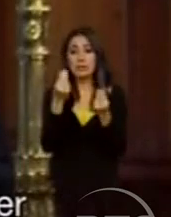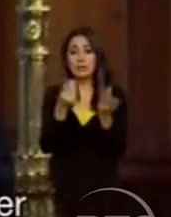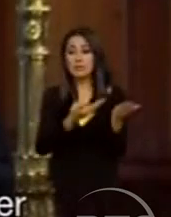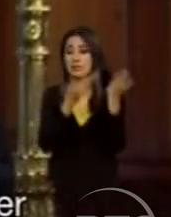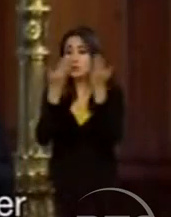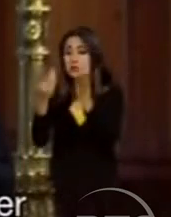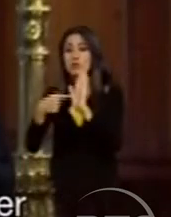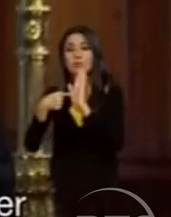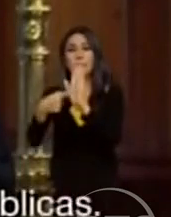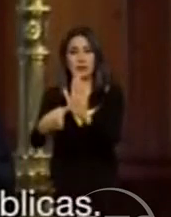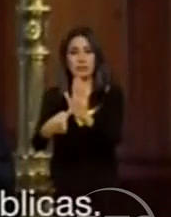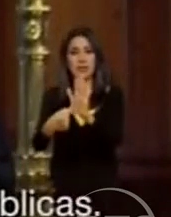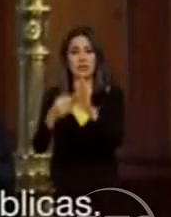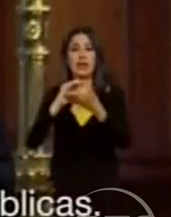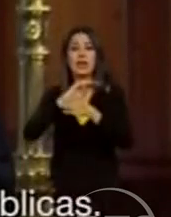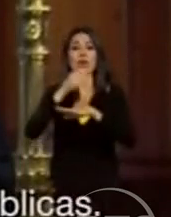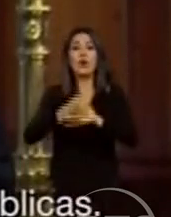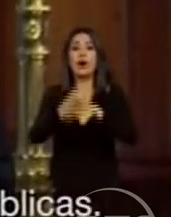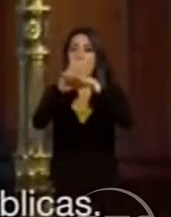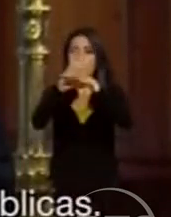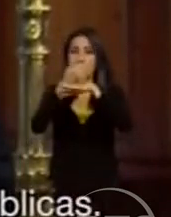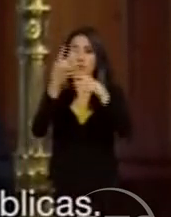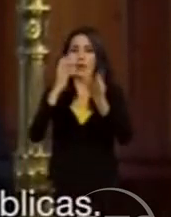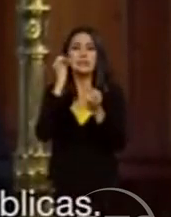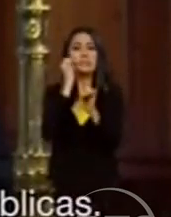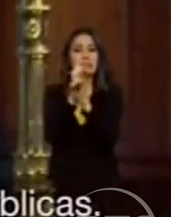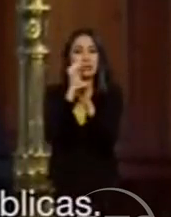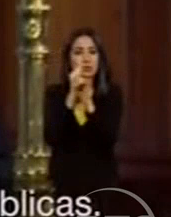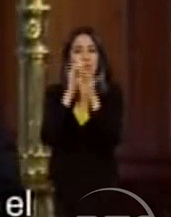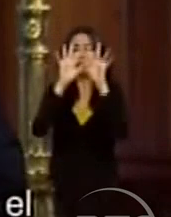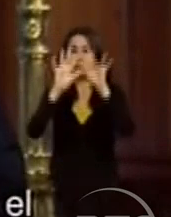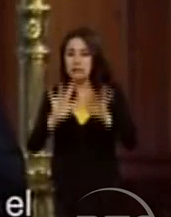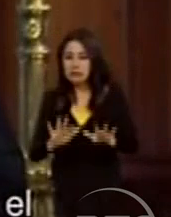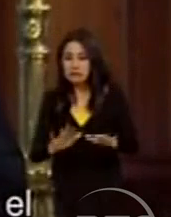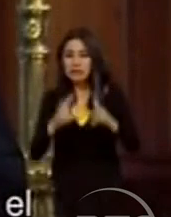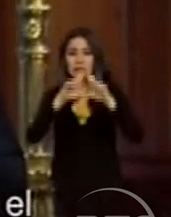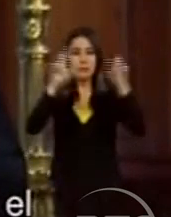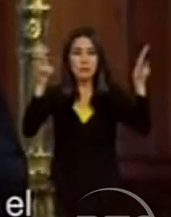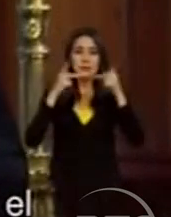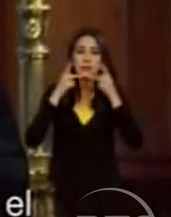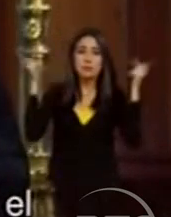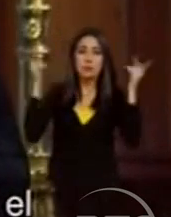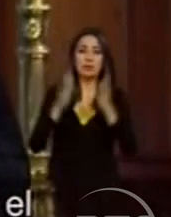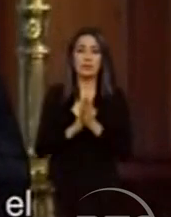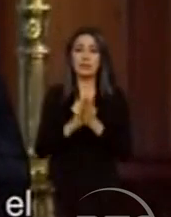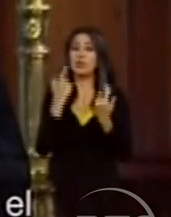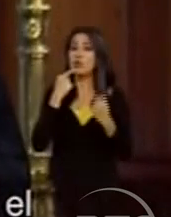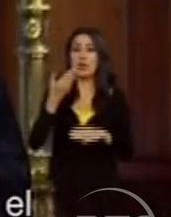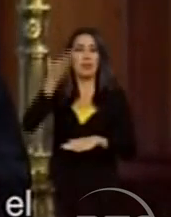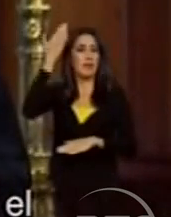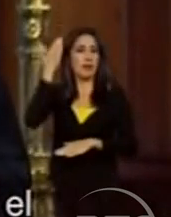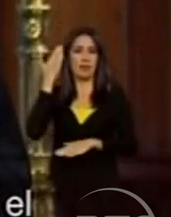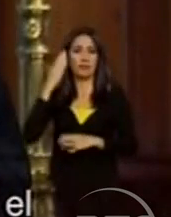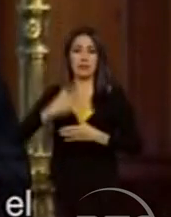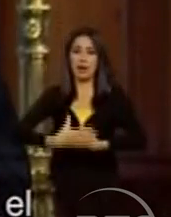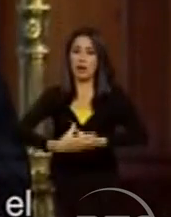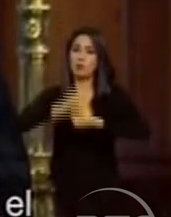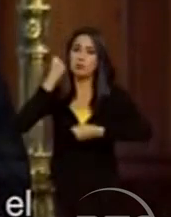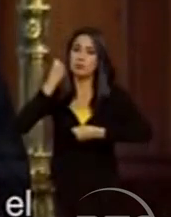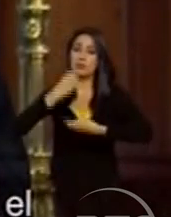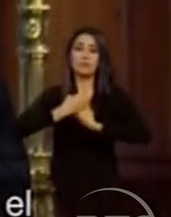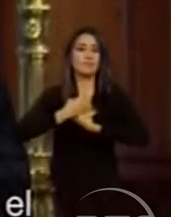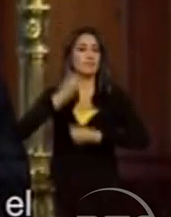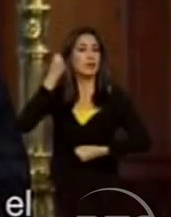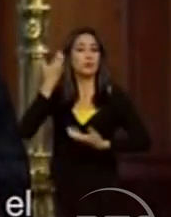del gabinete, incluyendo secretarías y empresas públicas. Lo dije hace rato, vamos a ajustar el presupuesto,